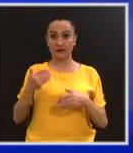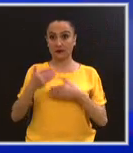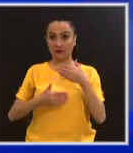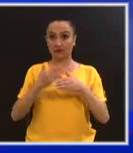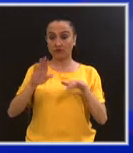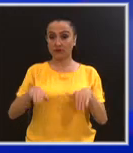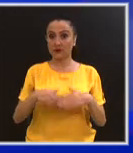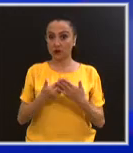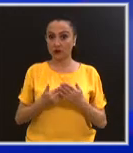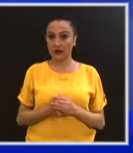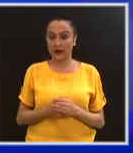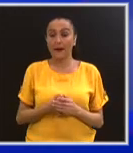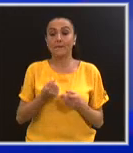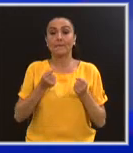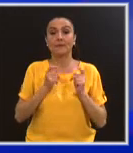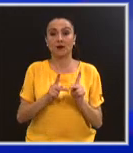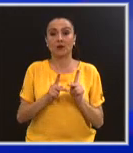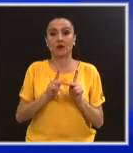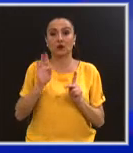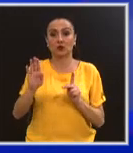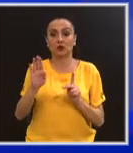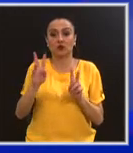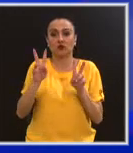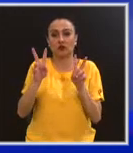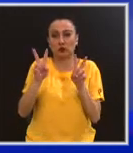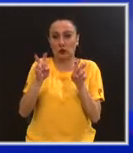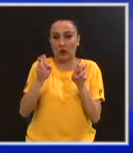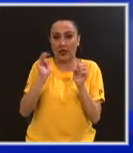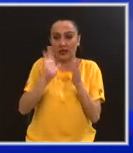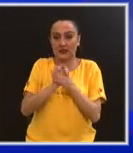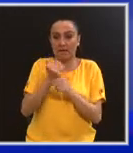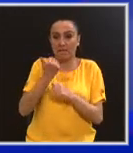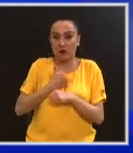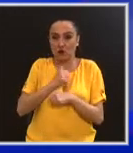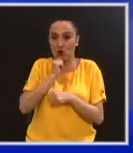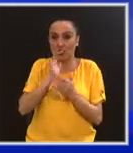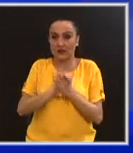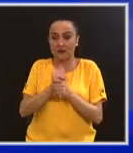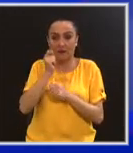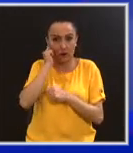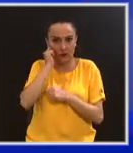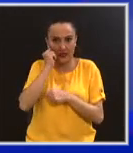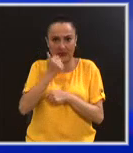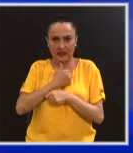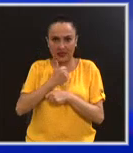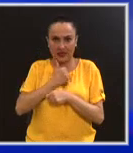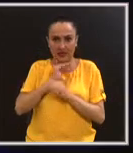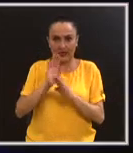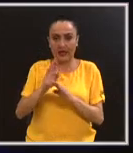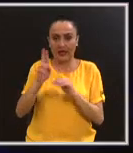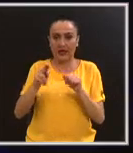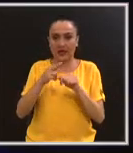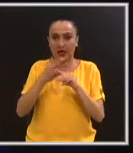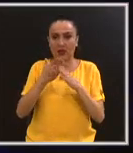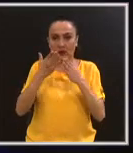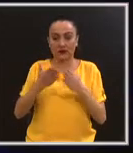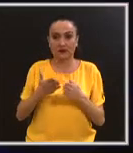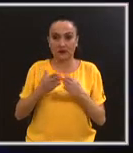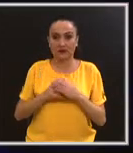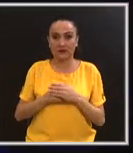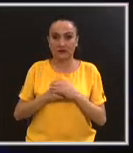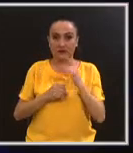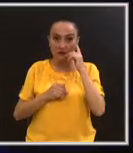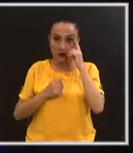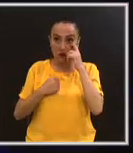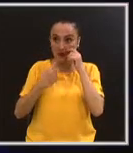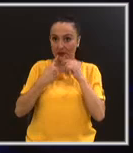matrimonial le permitió a su aparente esposo o esposa obtener la naturalización que como